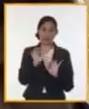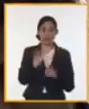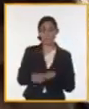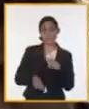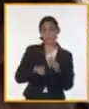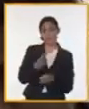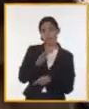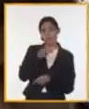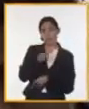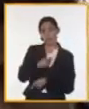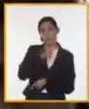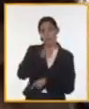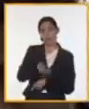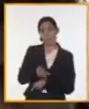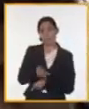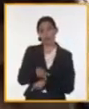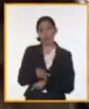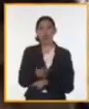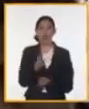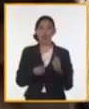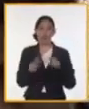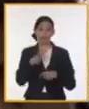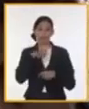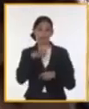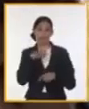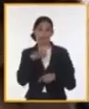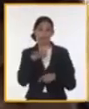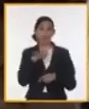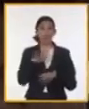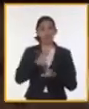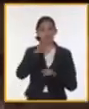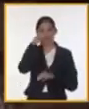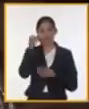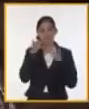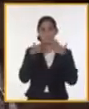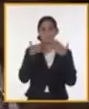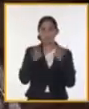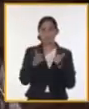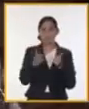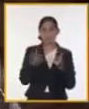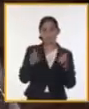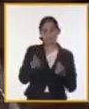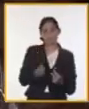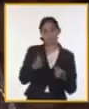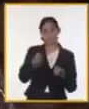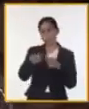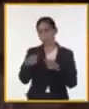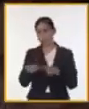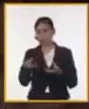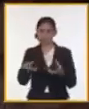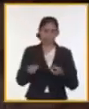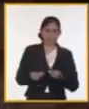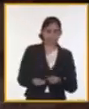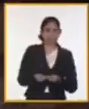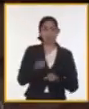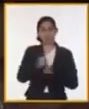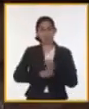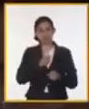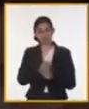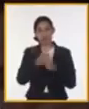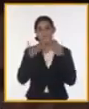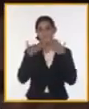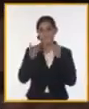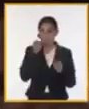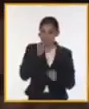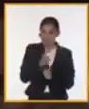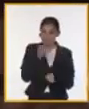puedo asegurar que hoy, no en todos los lugares, los recursos que tuviéramos en la mano los íbamos a usar bien. Y a partir de todos los diagnósticos